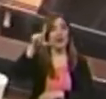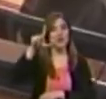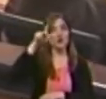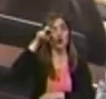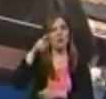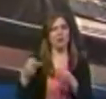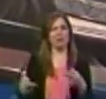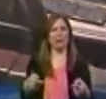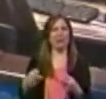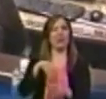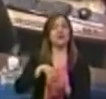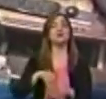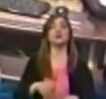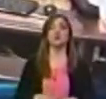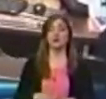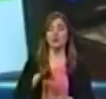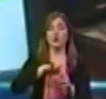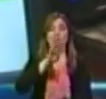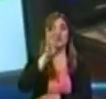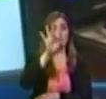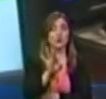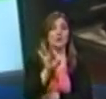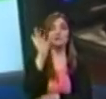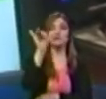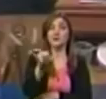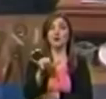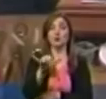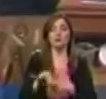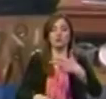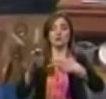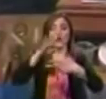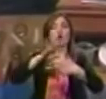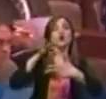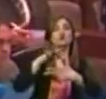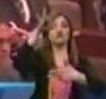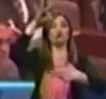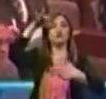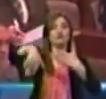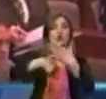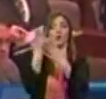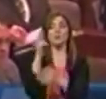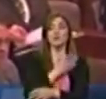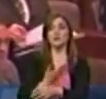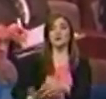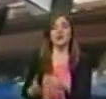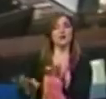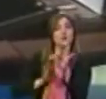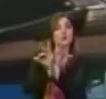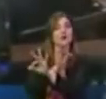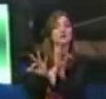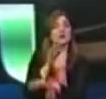Son 69 los votos requeridos para que de este salón plenario el sábado salga el nombre de la nueva vicepresidenta que reemplazará a Jorge